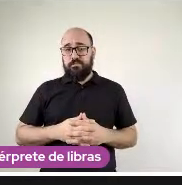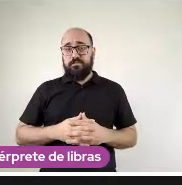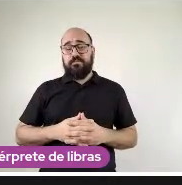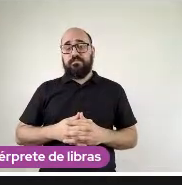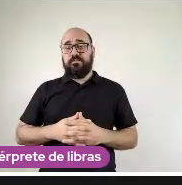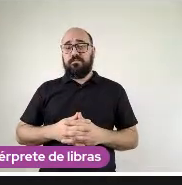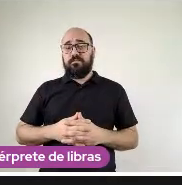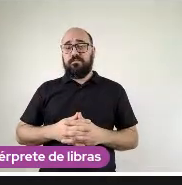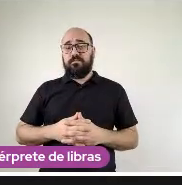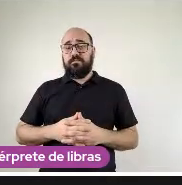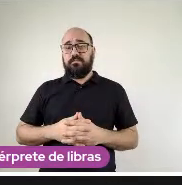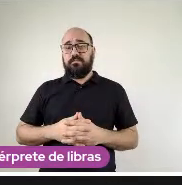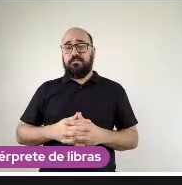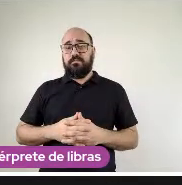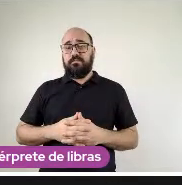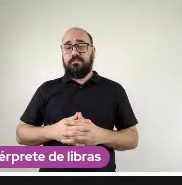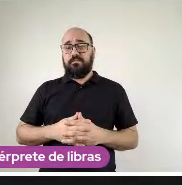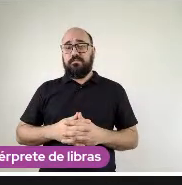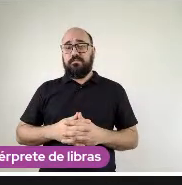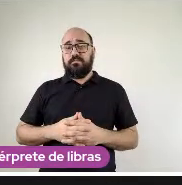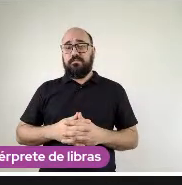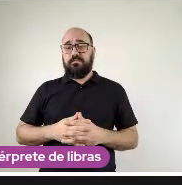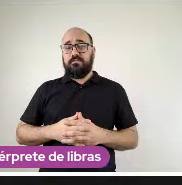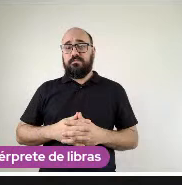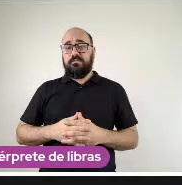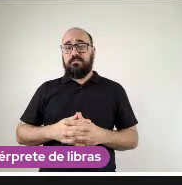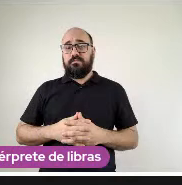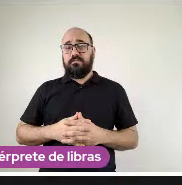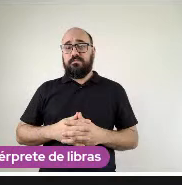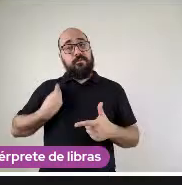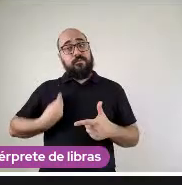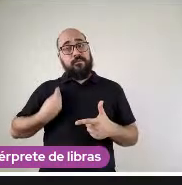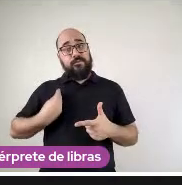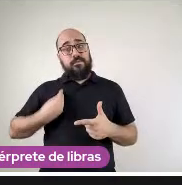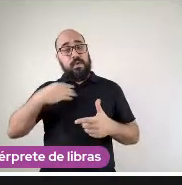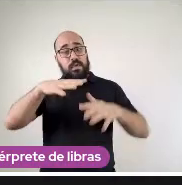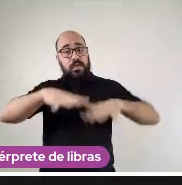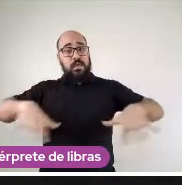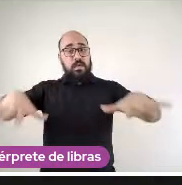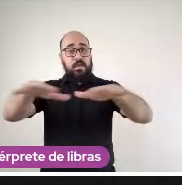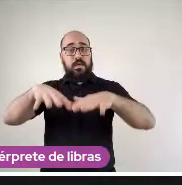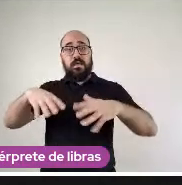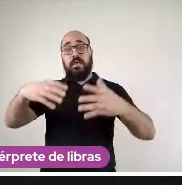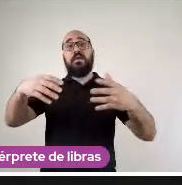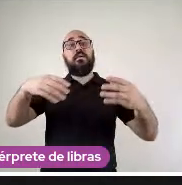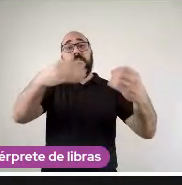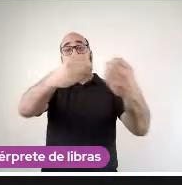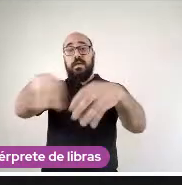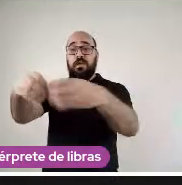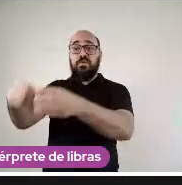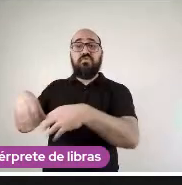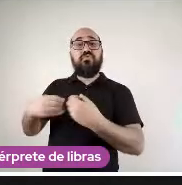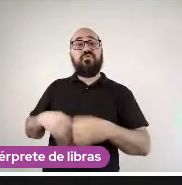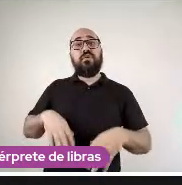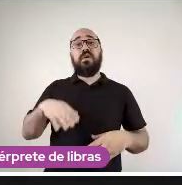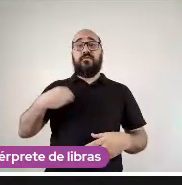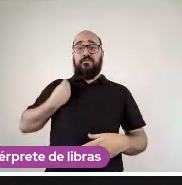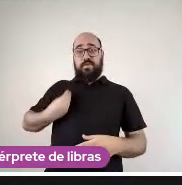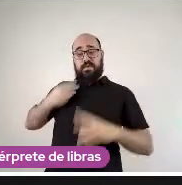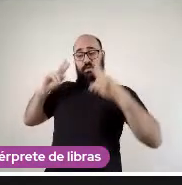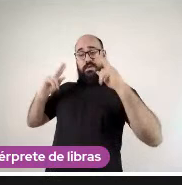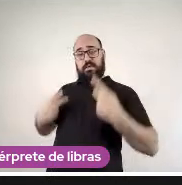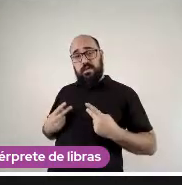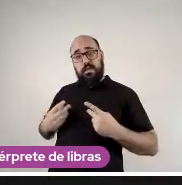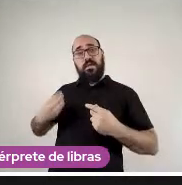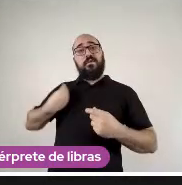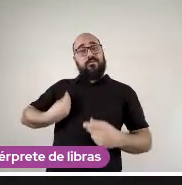como decía antes. ¿Qué es lo que tenemos que hacer? Lo primero, proteger de manera efectiva. De nada sirve tener proyectos que intenten reducir la